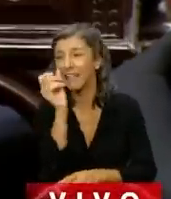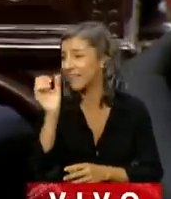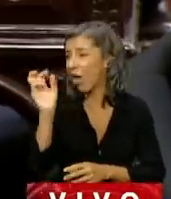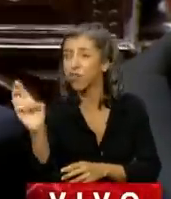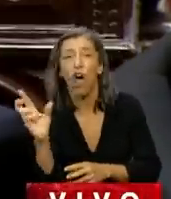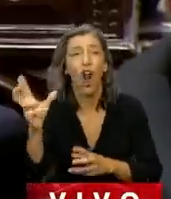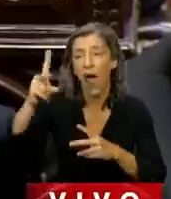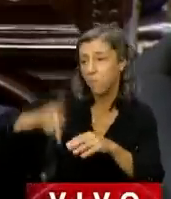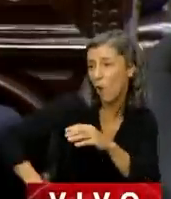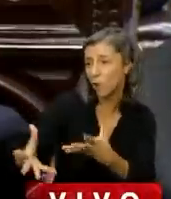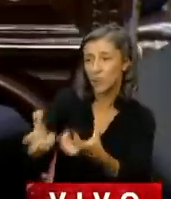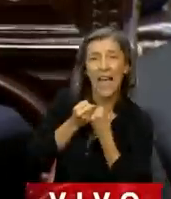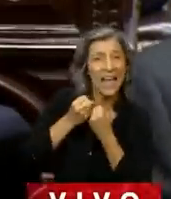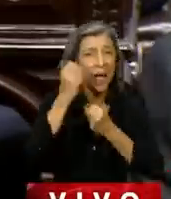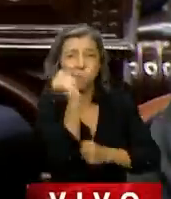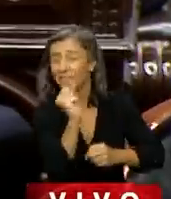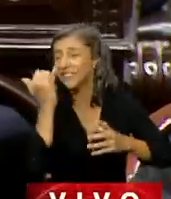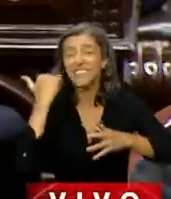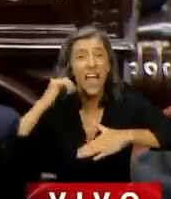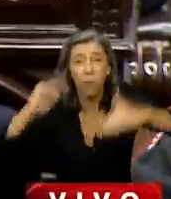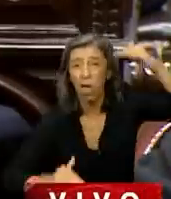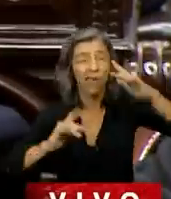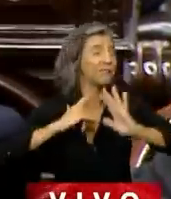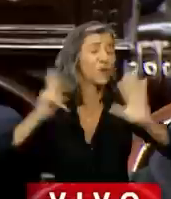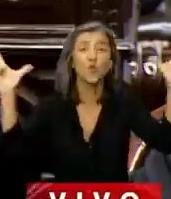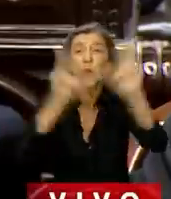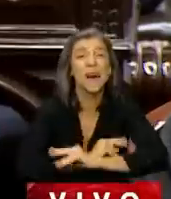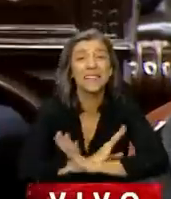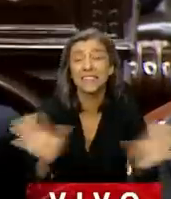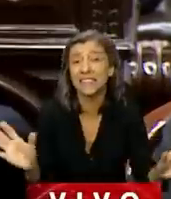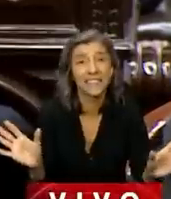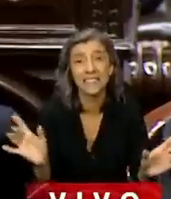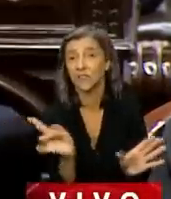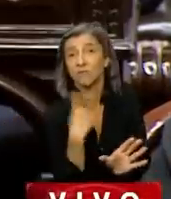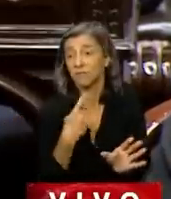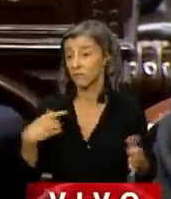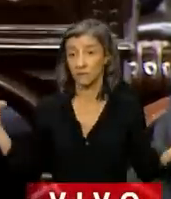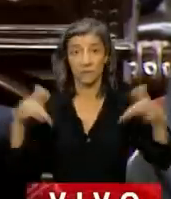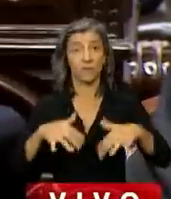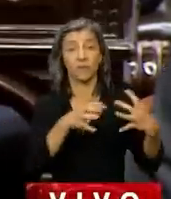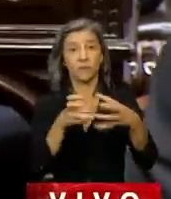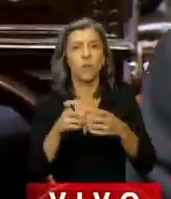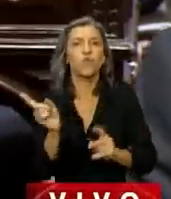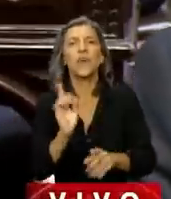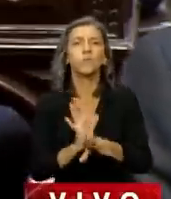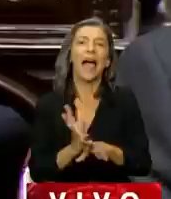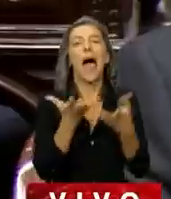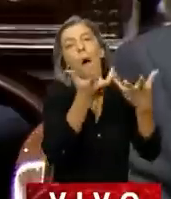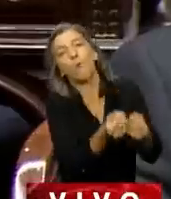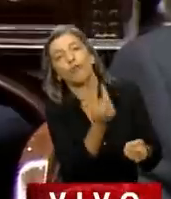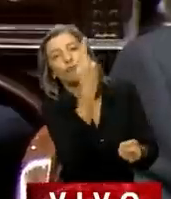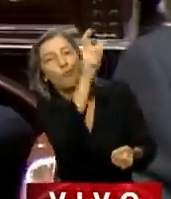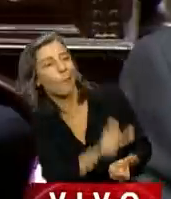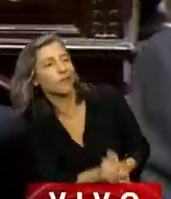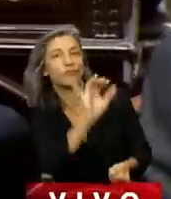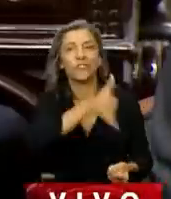que venimos a esta sesión no a hacer un juego de que si apoyo o no apoyo a una persona, si está